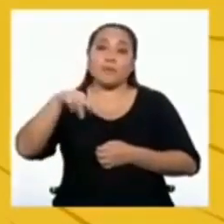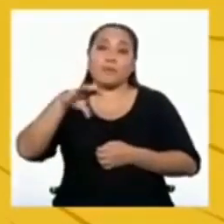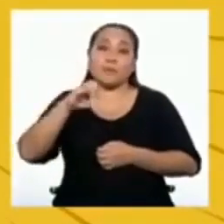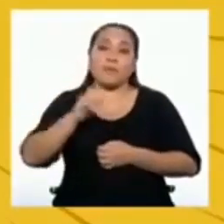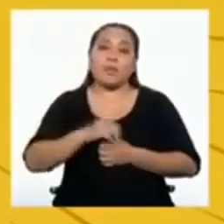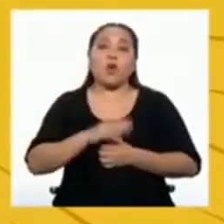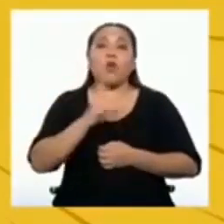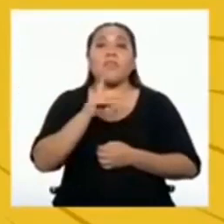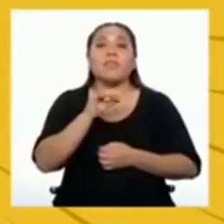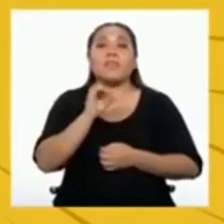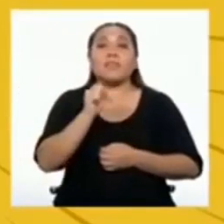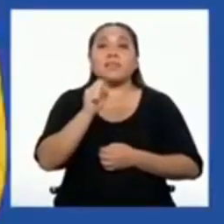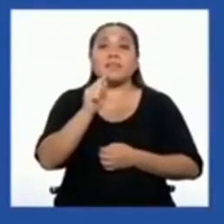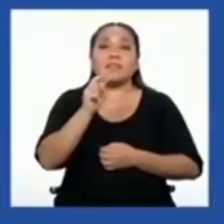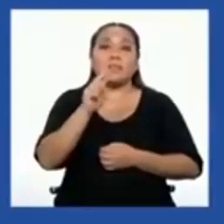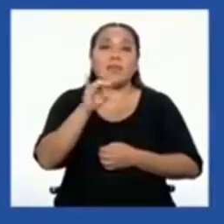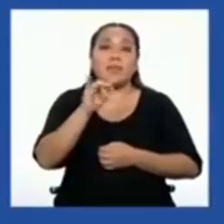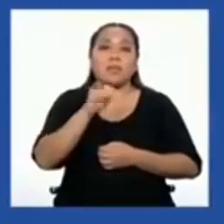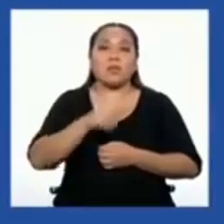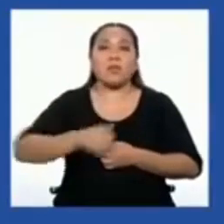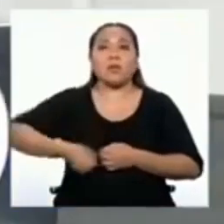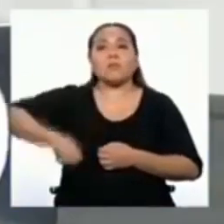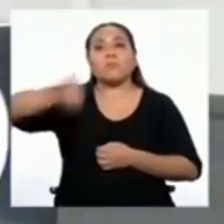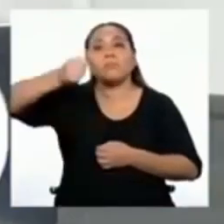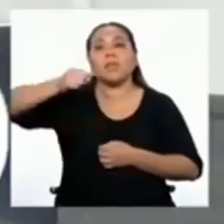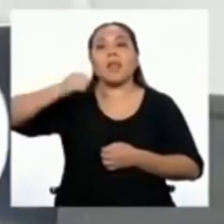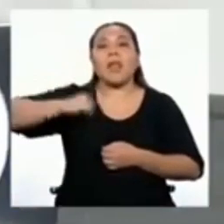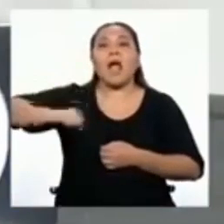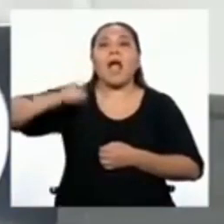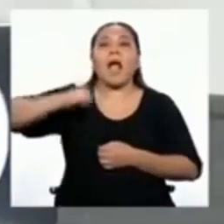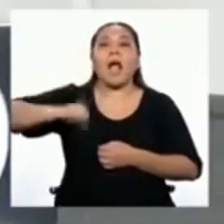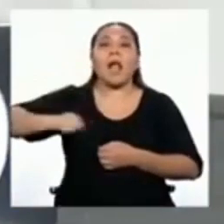la autoridad máxima es el alcalde.